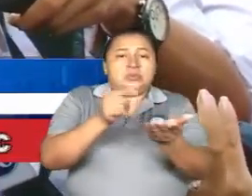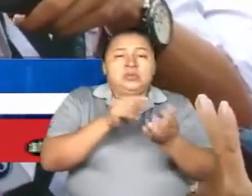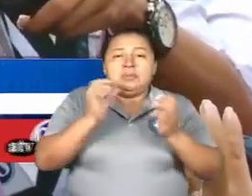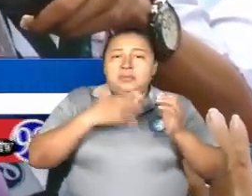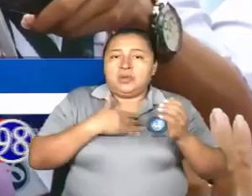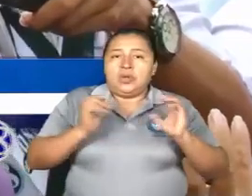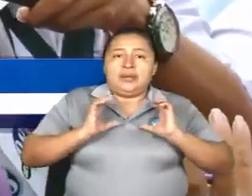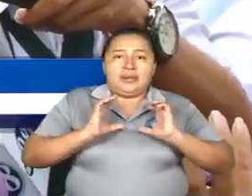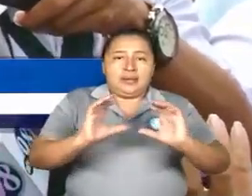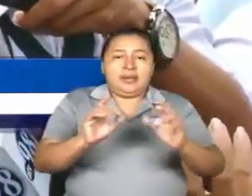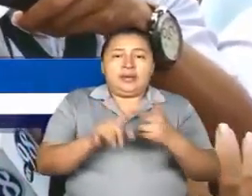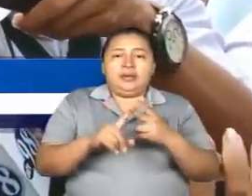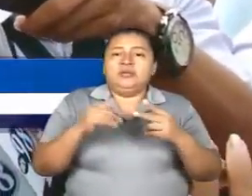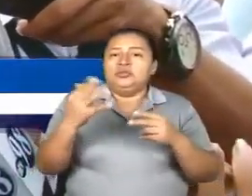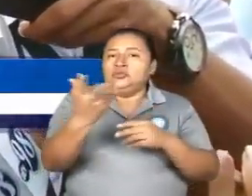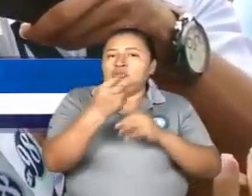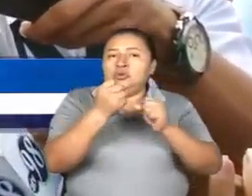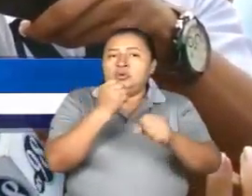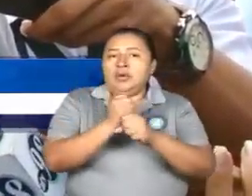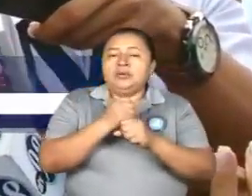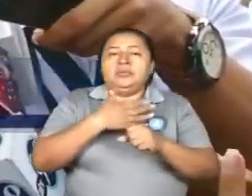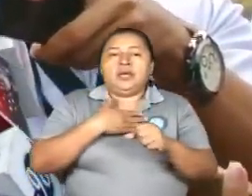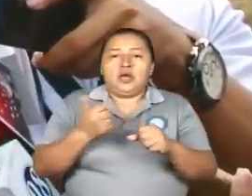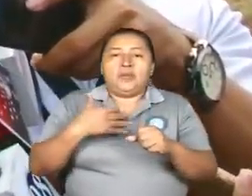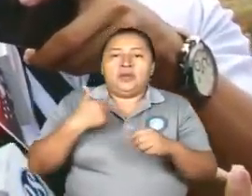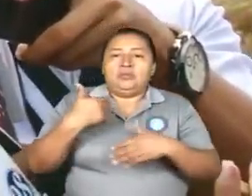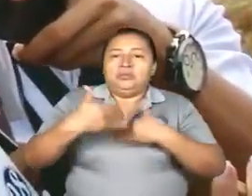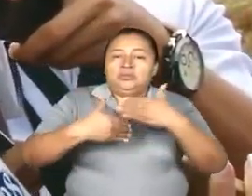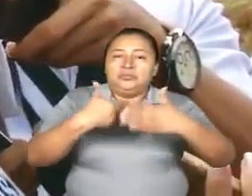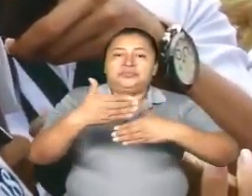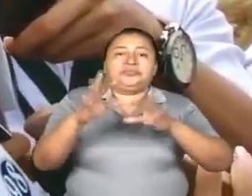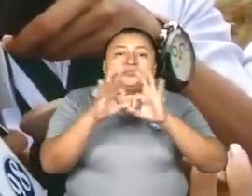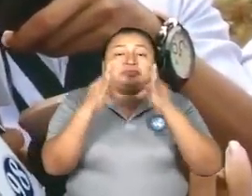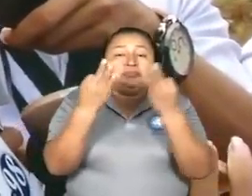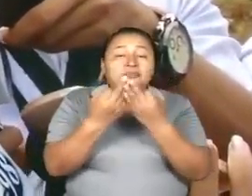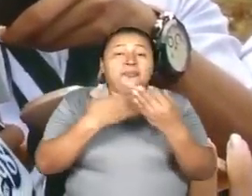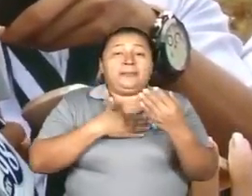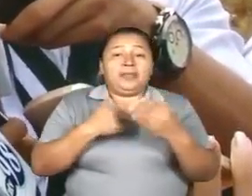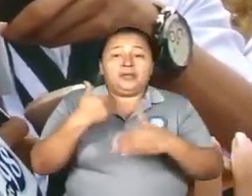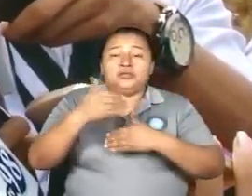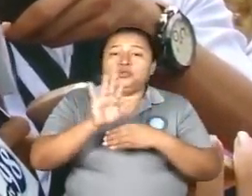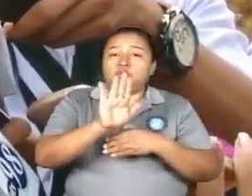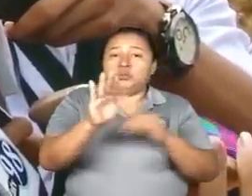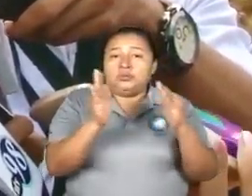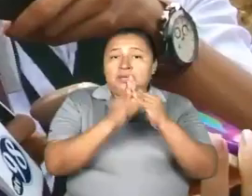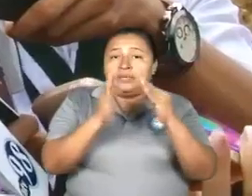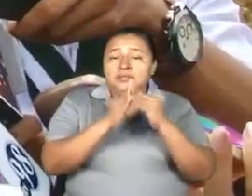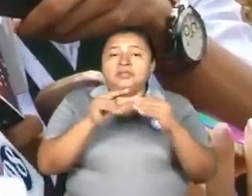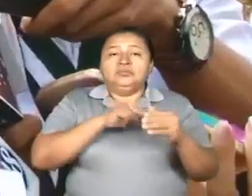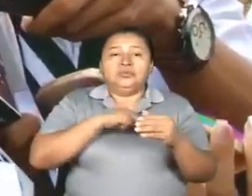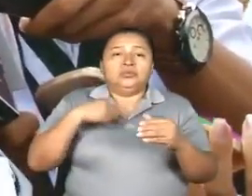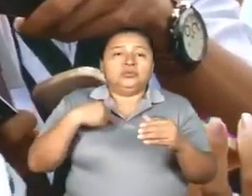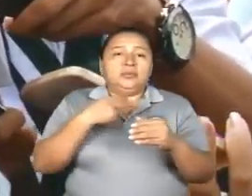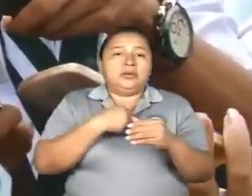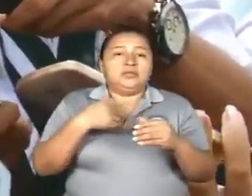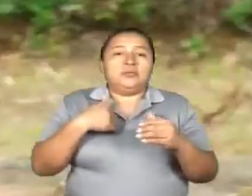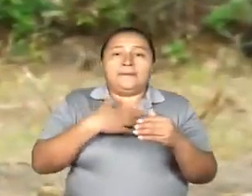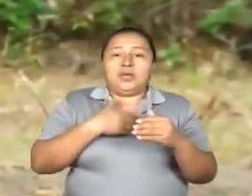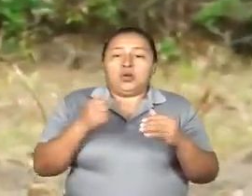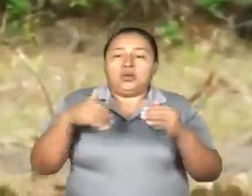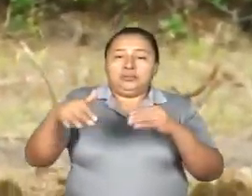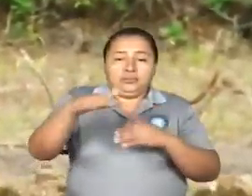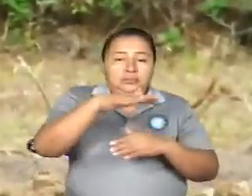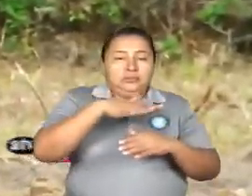calles, o sea, y todos los años vamos a ir haciendo mejoras. En la medida que las familias van haciendo mejoras a sus hogares, nosotros vamos haciendo mejoras en el entorno.